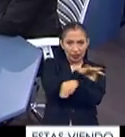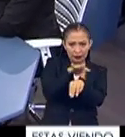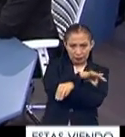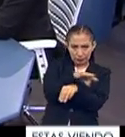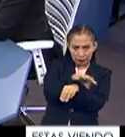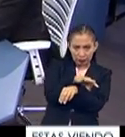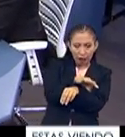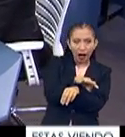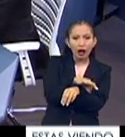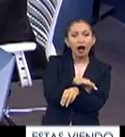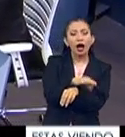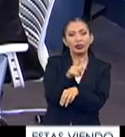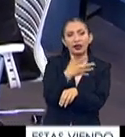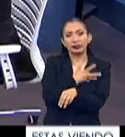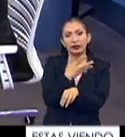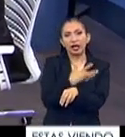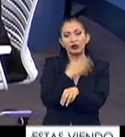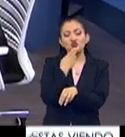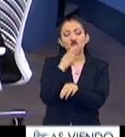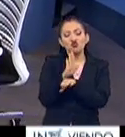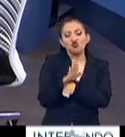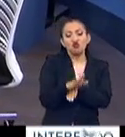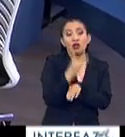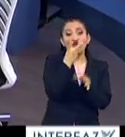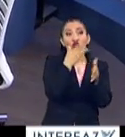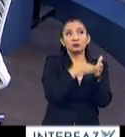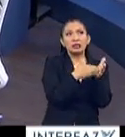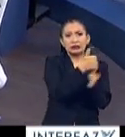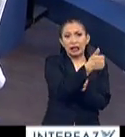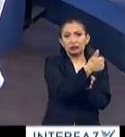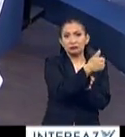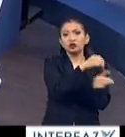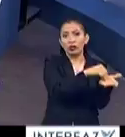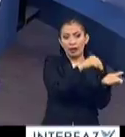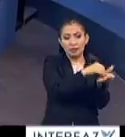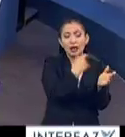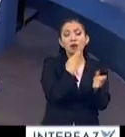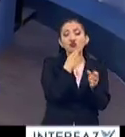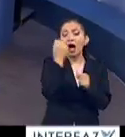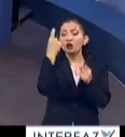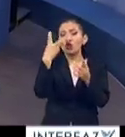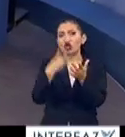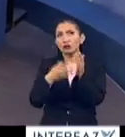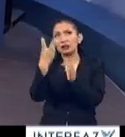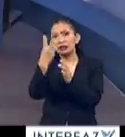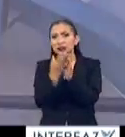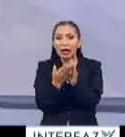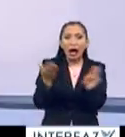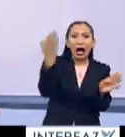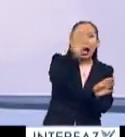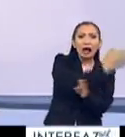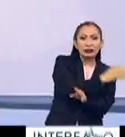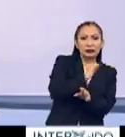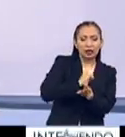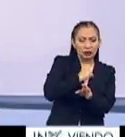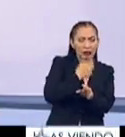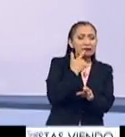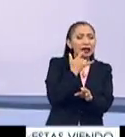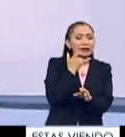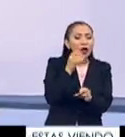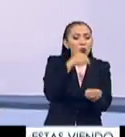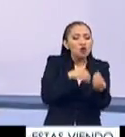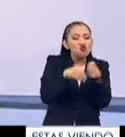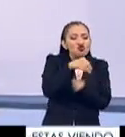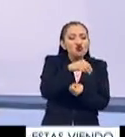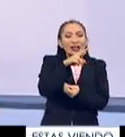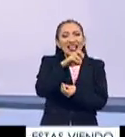diseñadas y tienen una conservación desde el 2006 todavía, otras son de 2003. Hemos tratado de tratar de